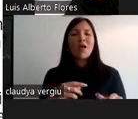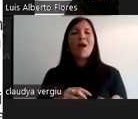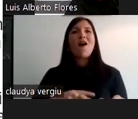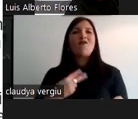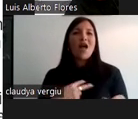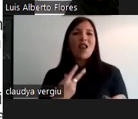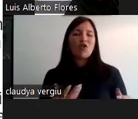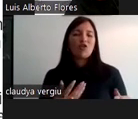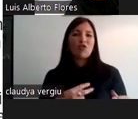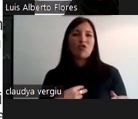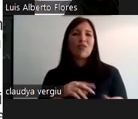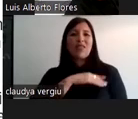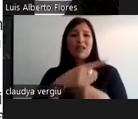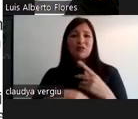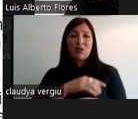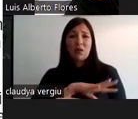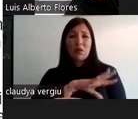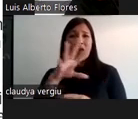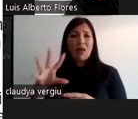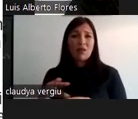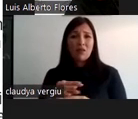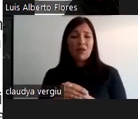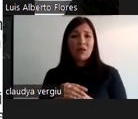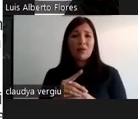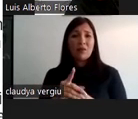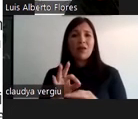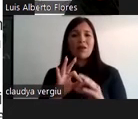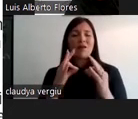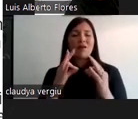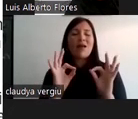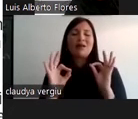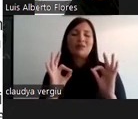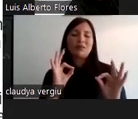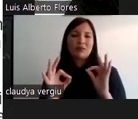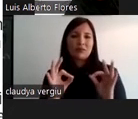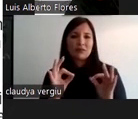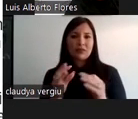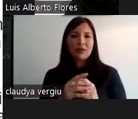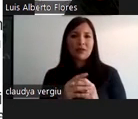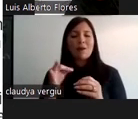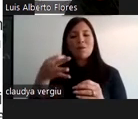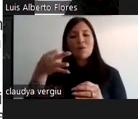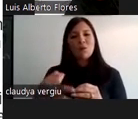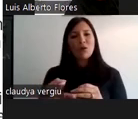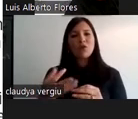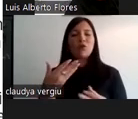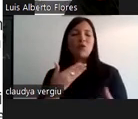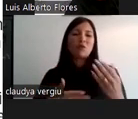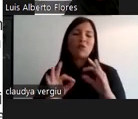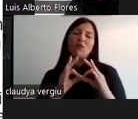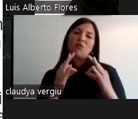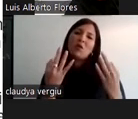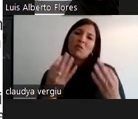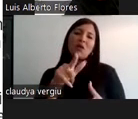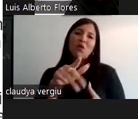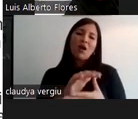después de la pandemia están valorando más estos momentos especiales estos momentos que uno puede pasar con su familia con